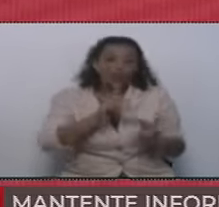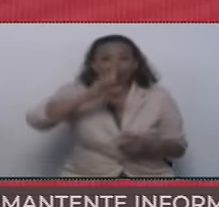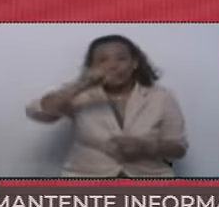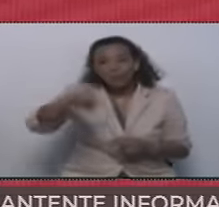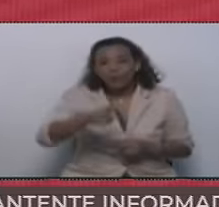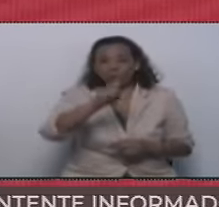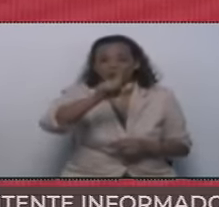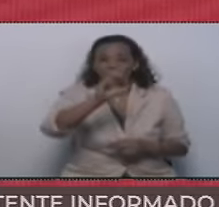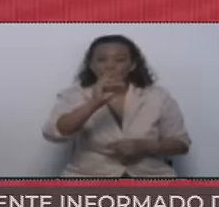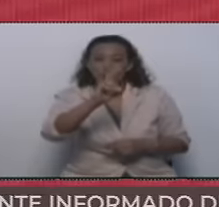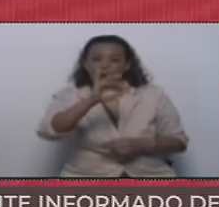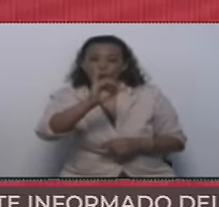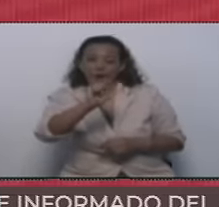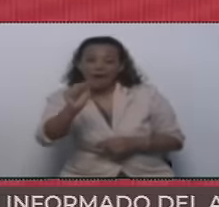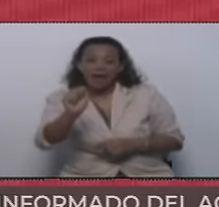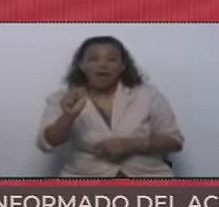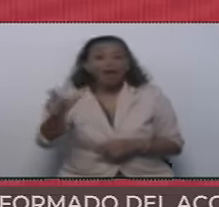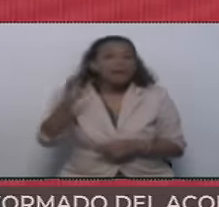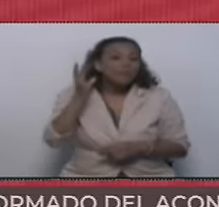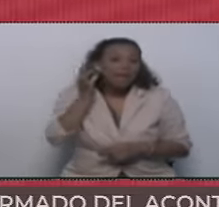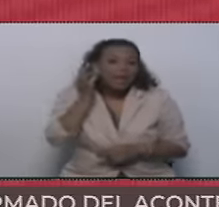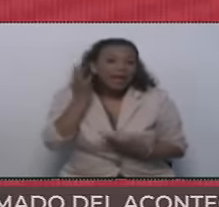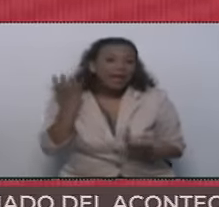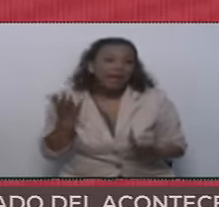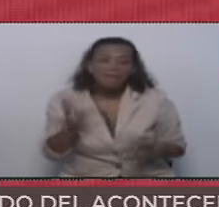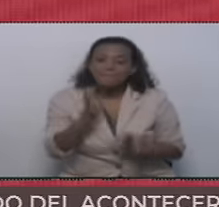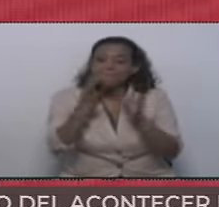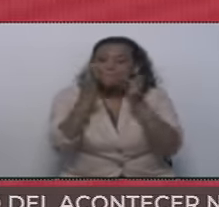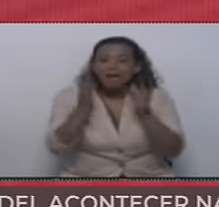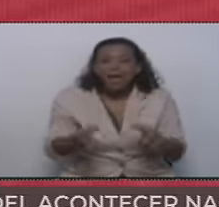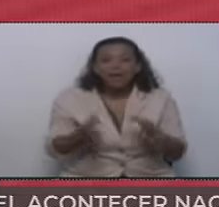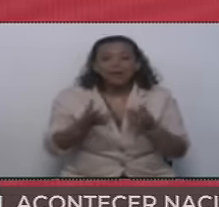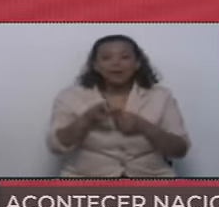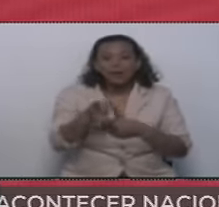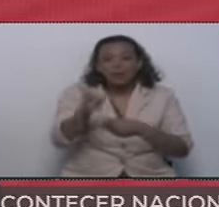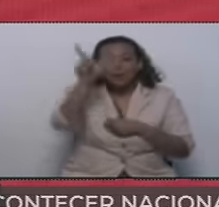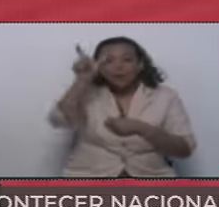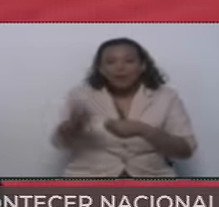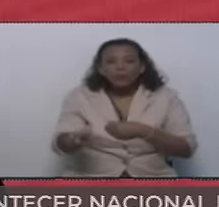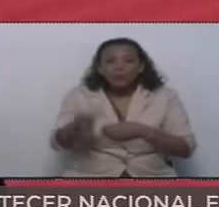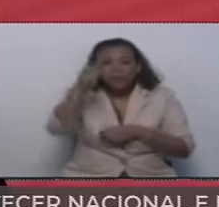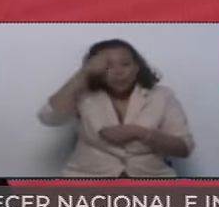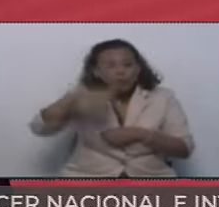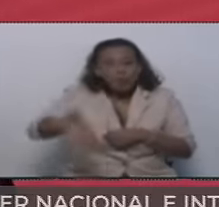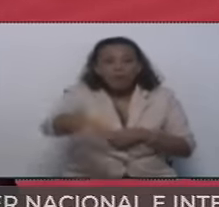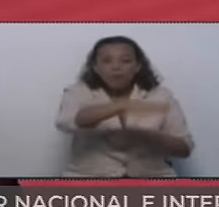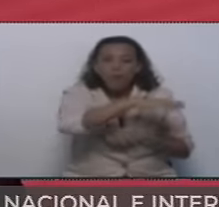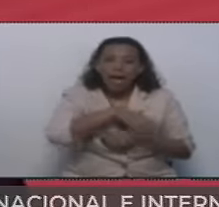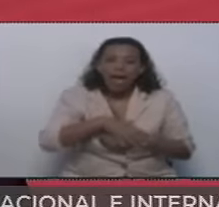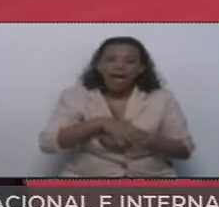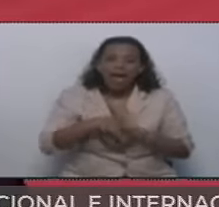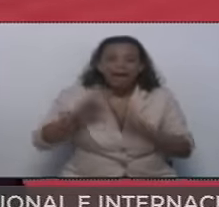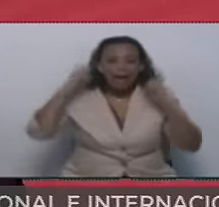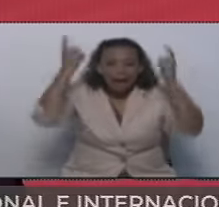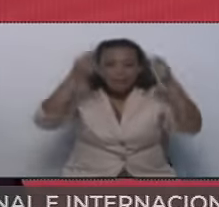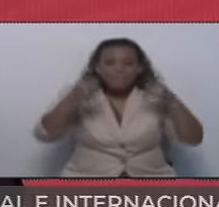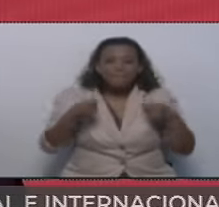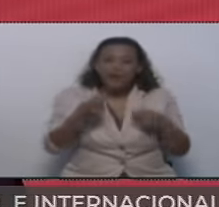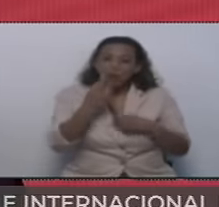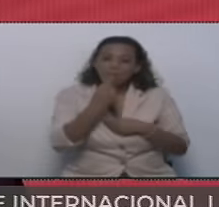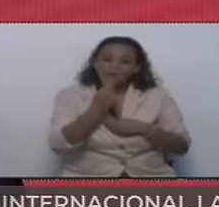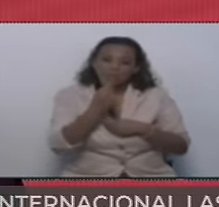Gloria Marlene Vanegas, mejor conocida por el pueblo como la Caperucita